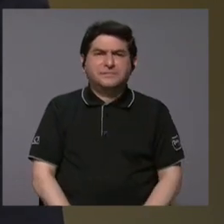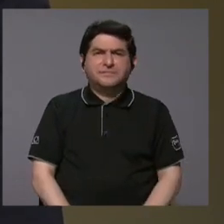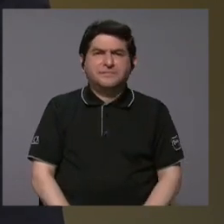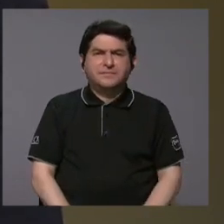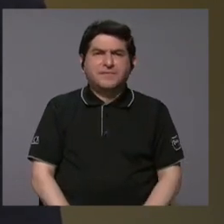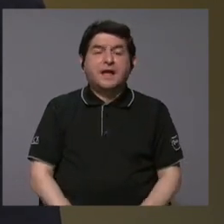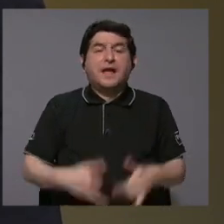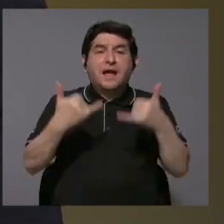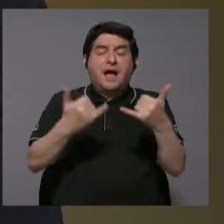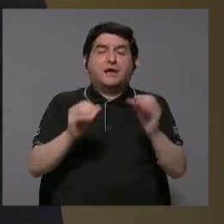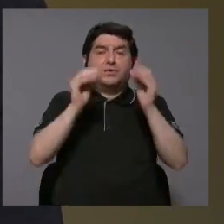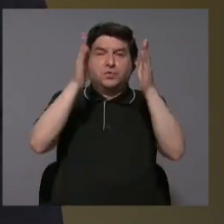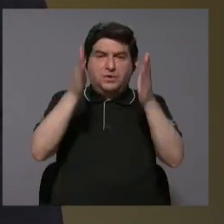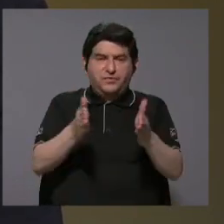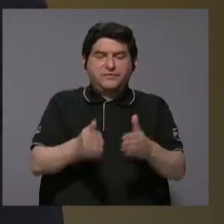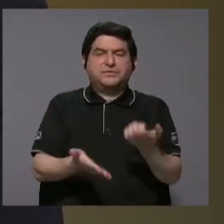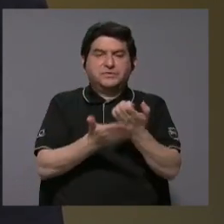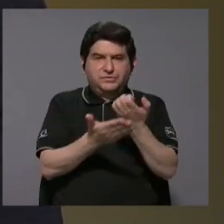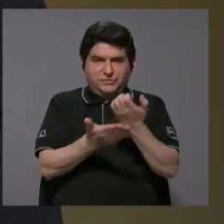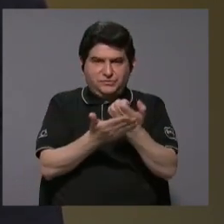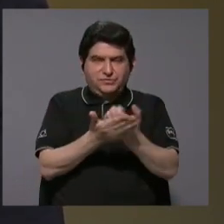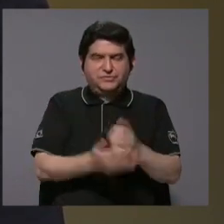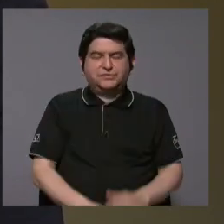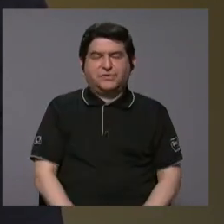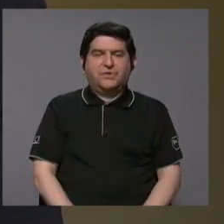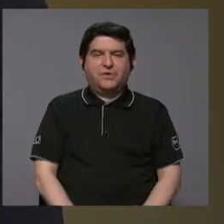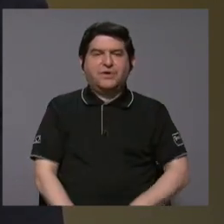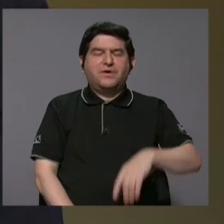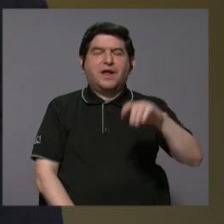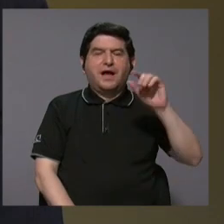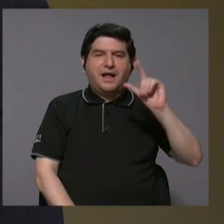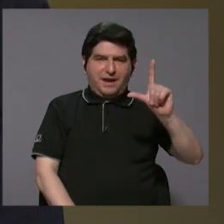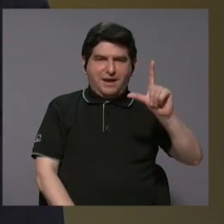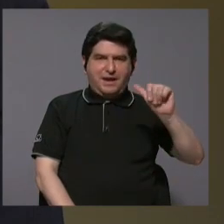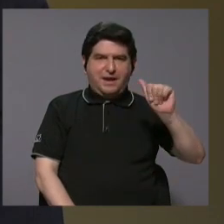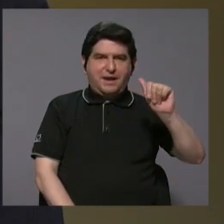la actual profesora de economía, Laura,